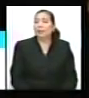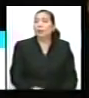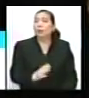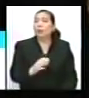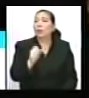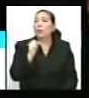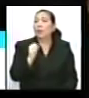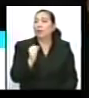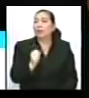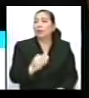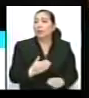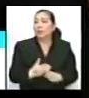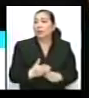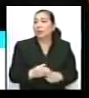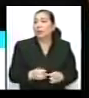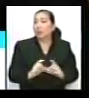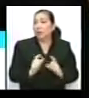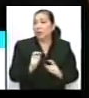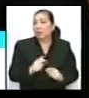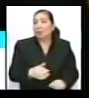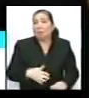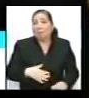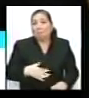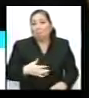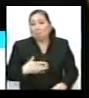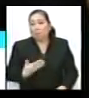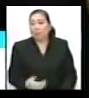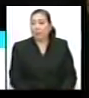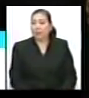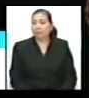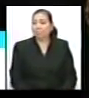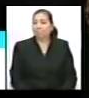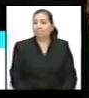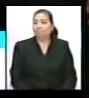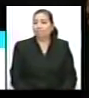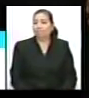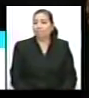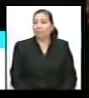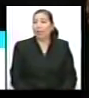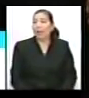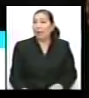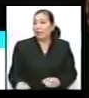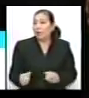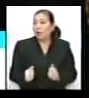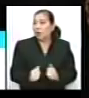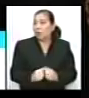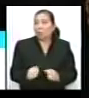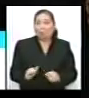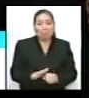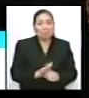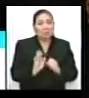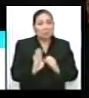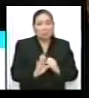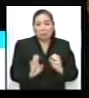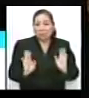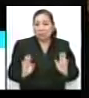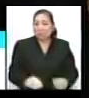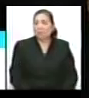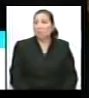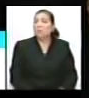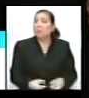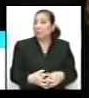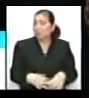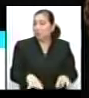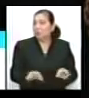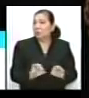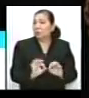derecho de defensa de la congresista puede ser ejercido con absoluta garantía, es importante